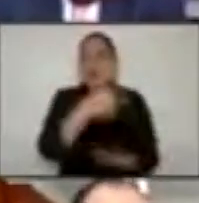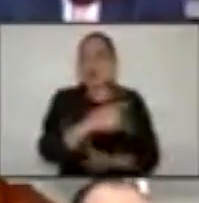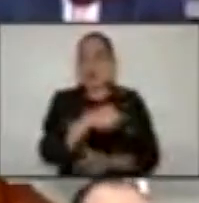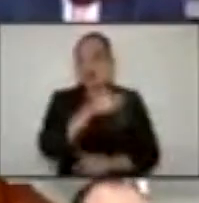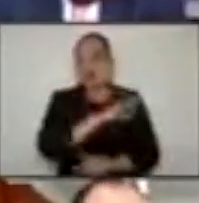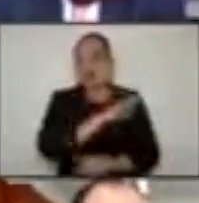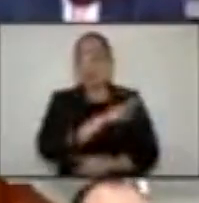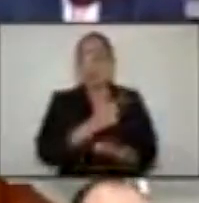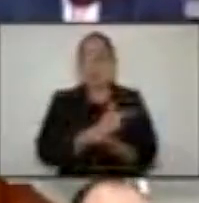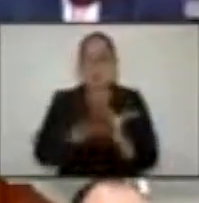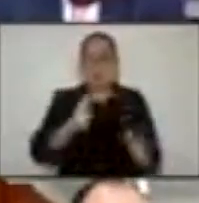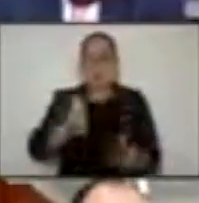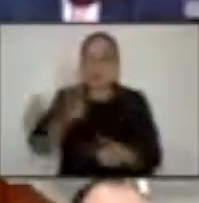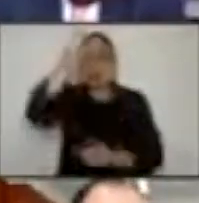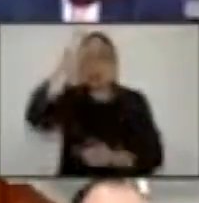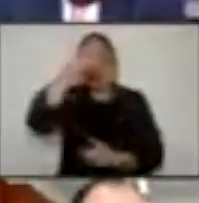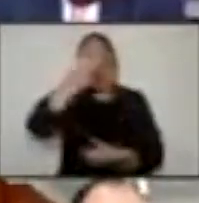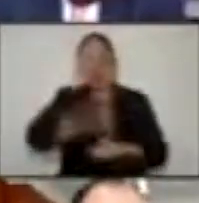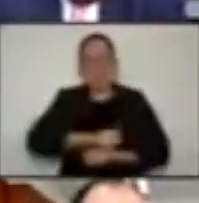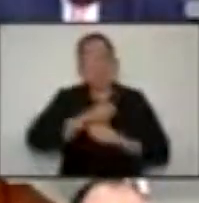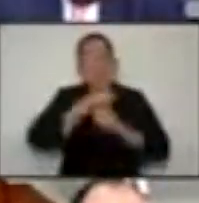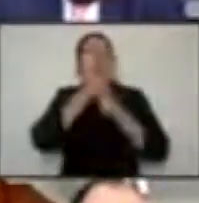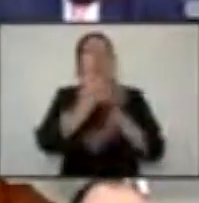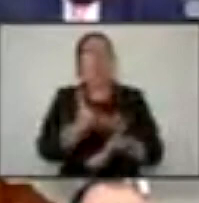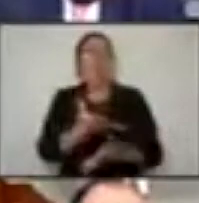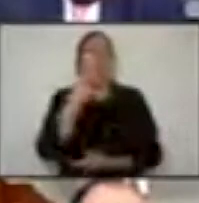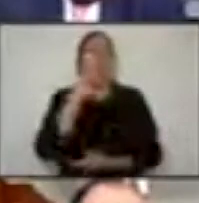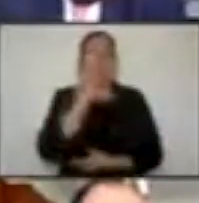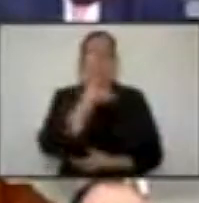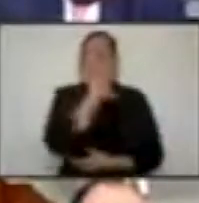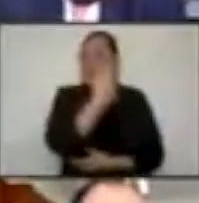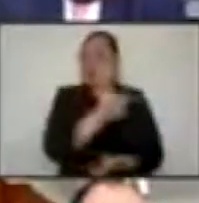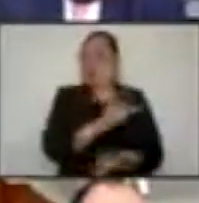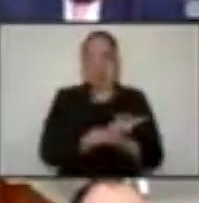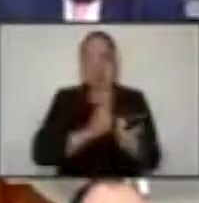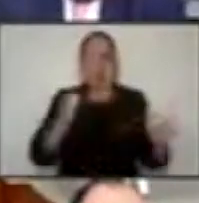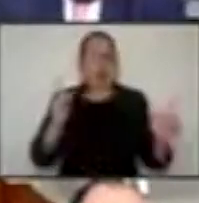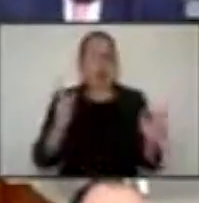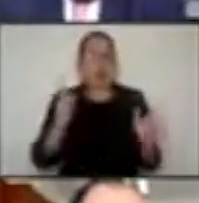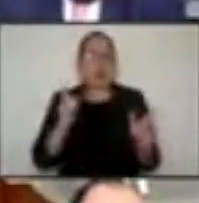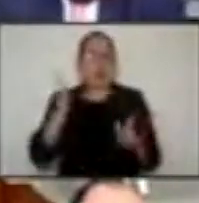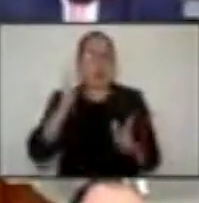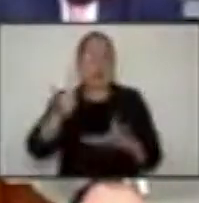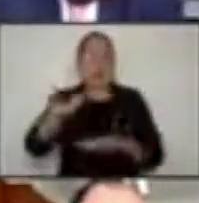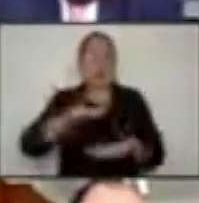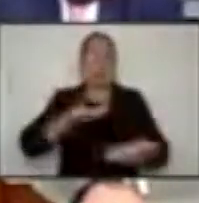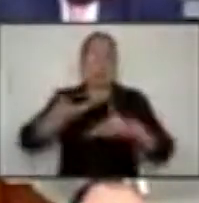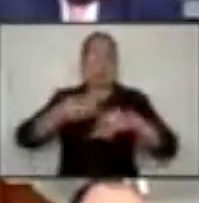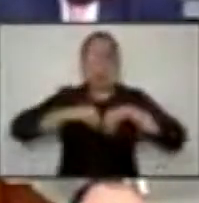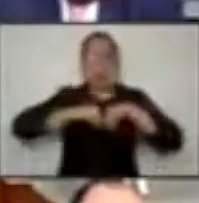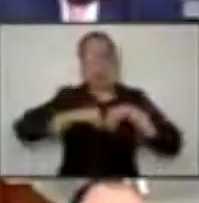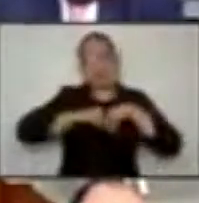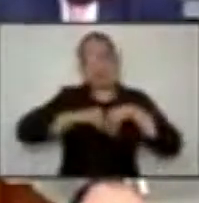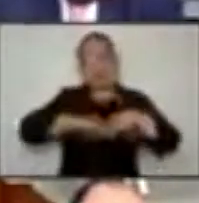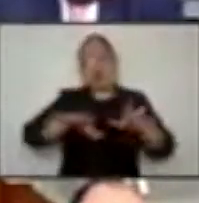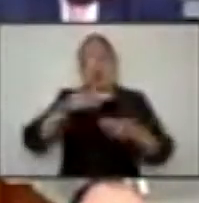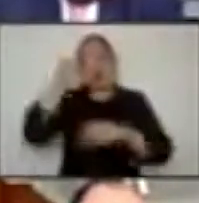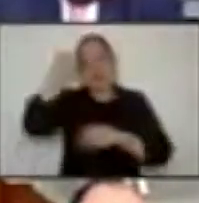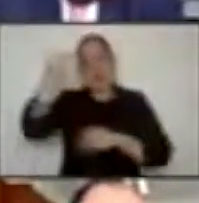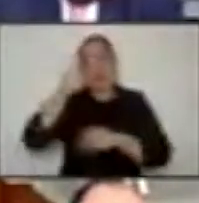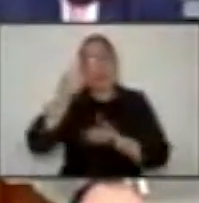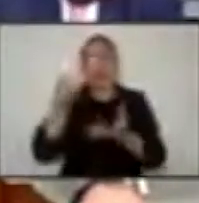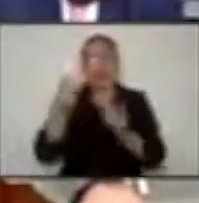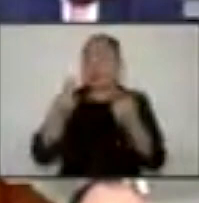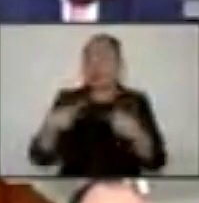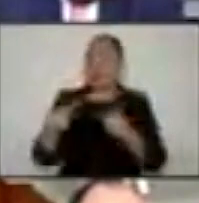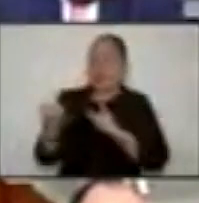manera que mejor entienda y que mejor considere, ¿no? Porque está socializando ideas con el universo de seguidores que